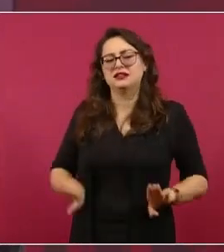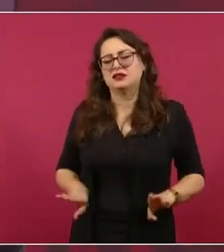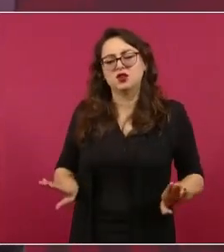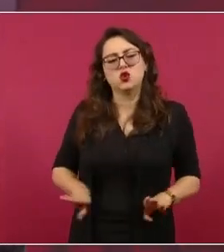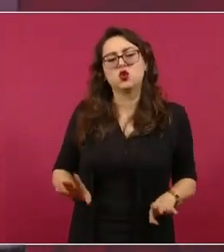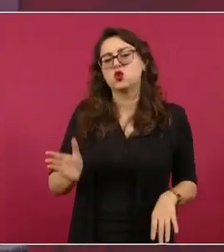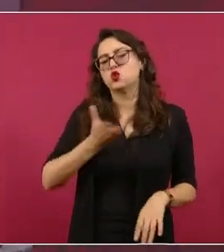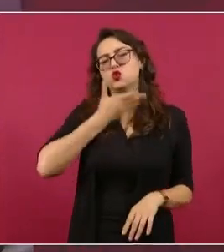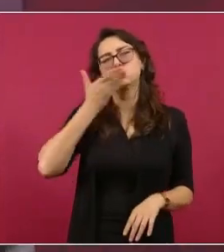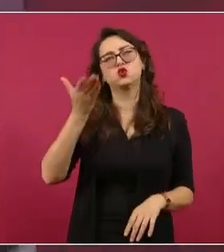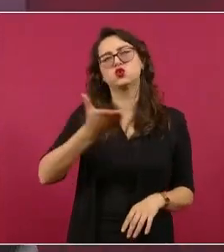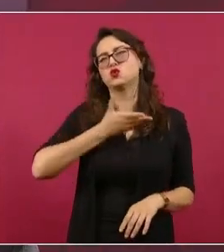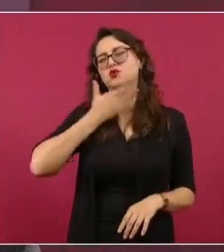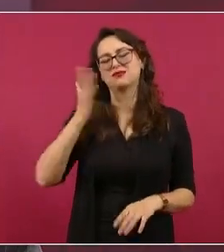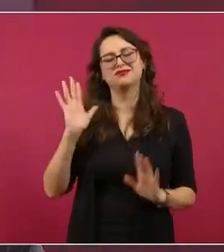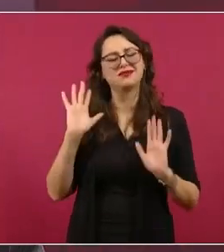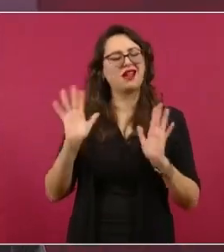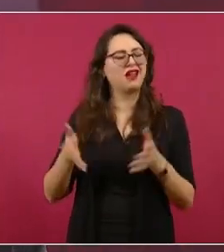Cuando Zedillo, ¿no?,